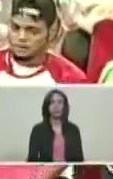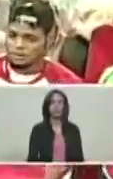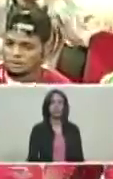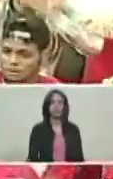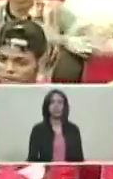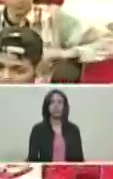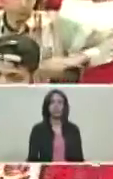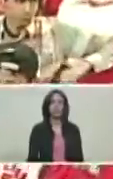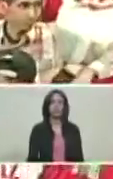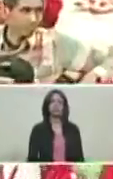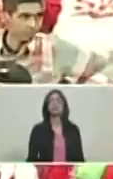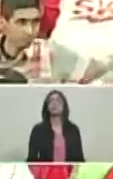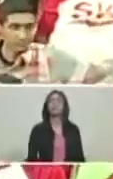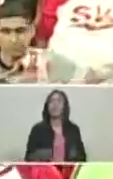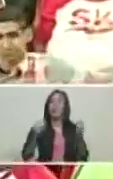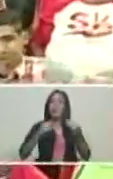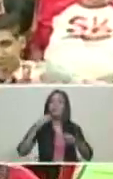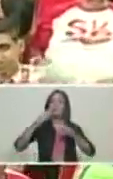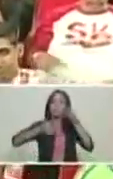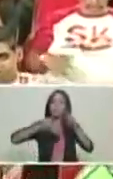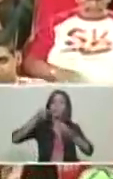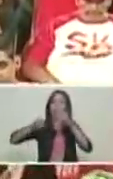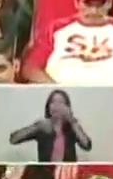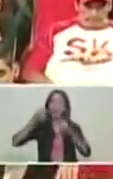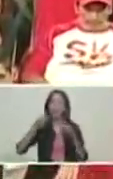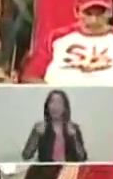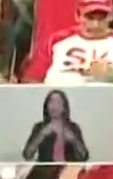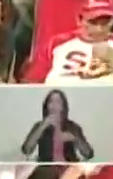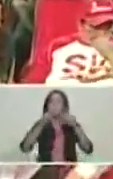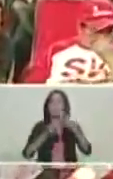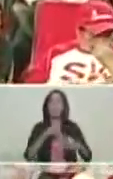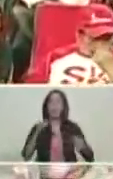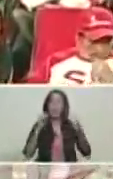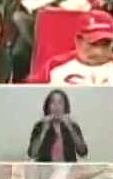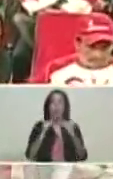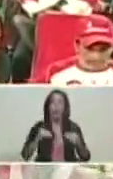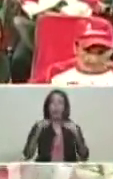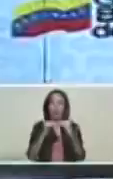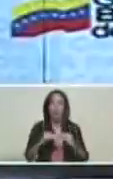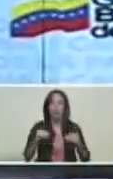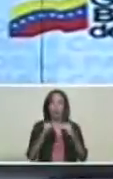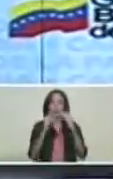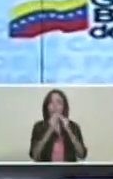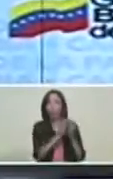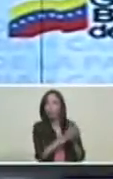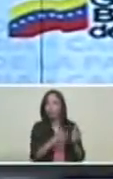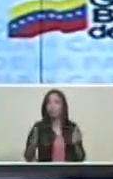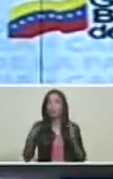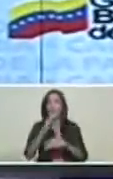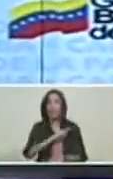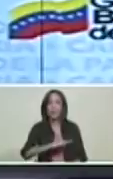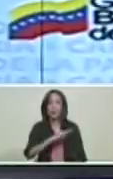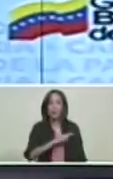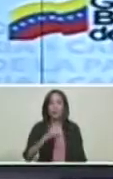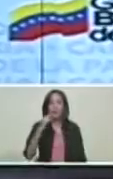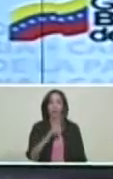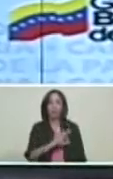Para darle mayor coherencia, mayor cohesión a todas las misiones